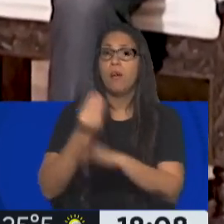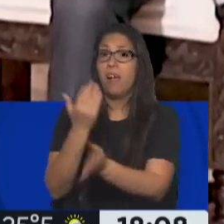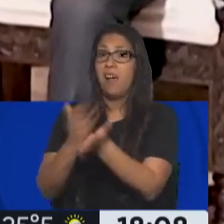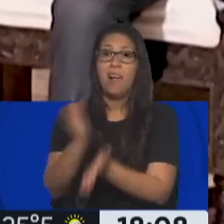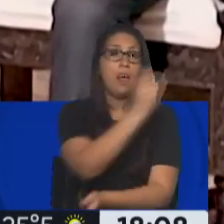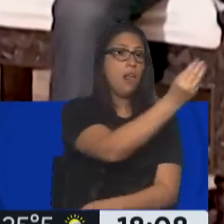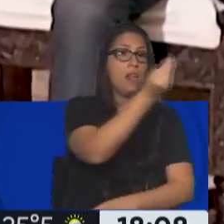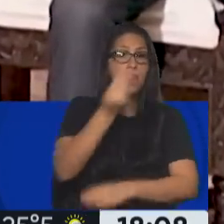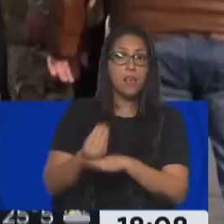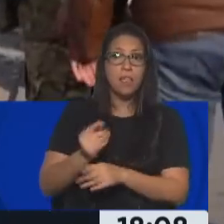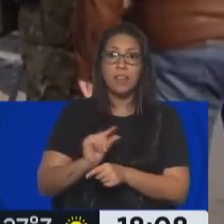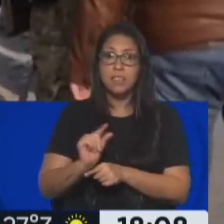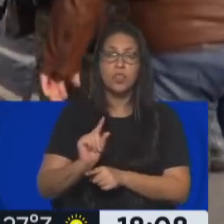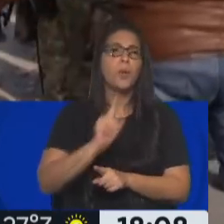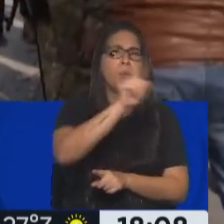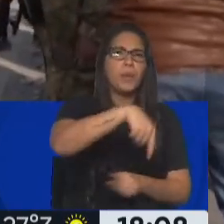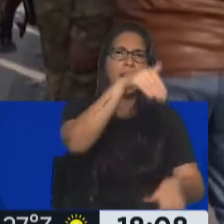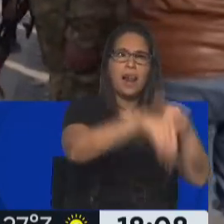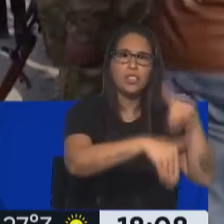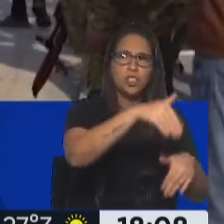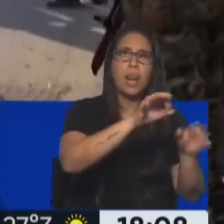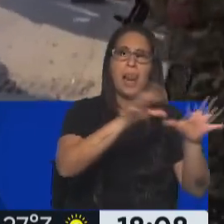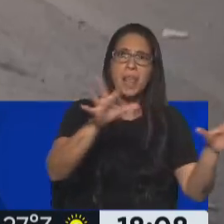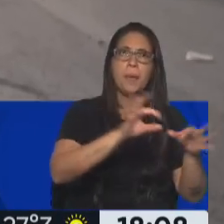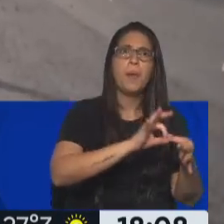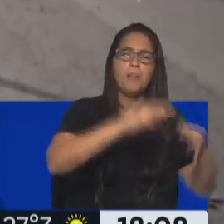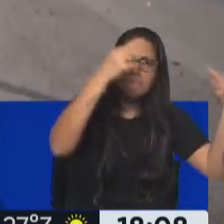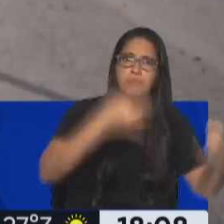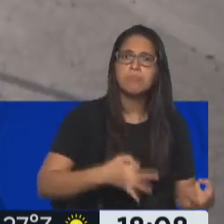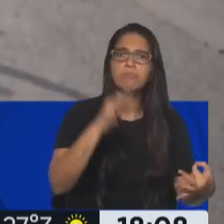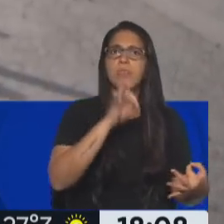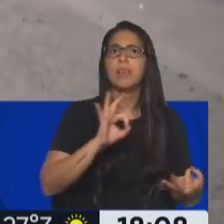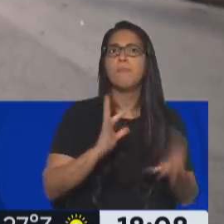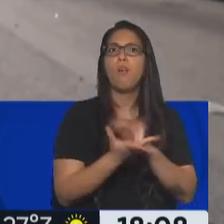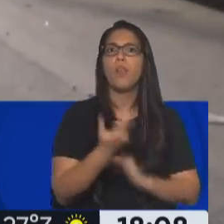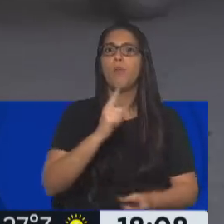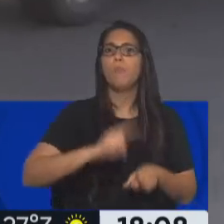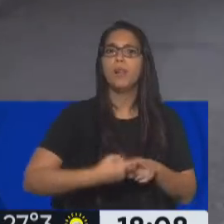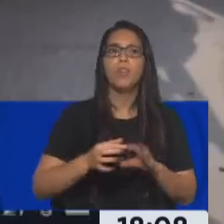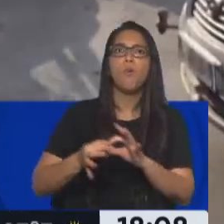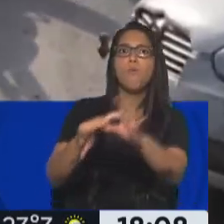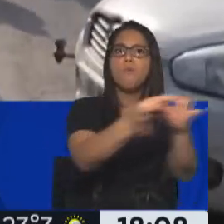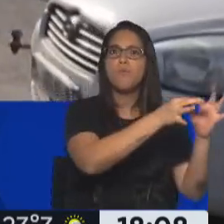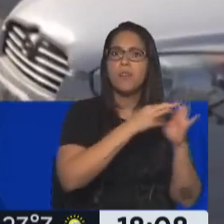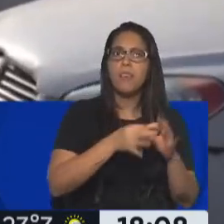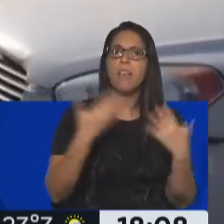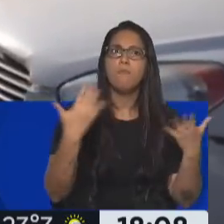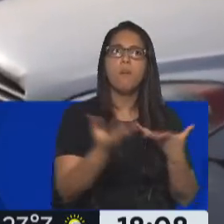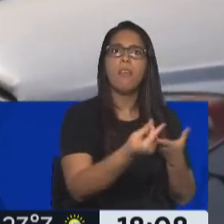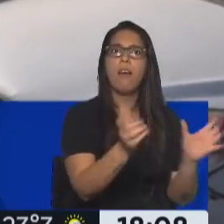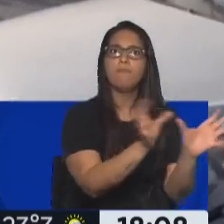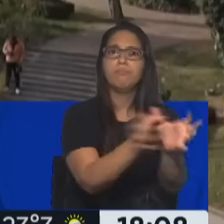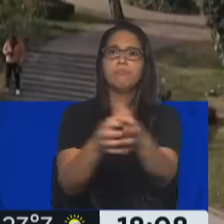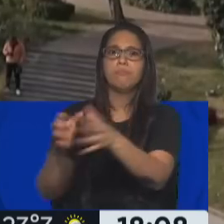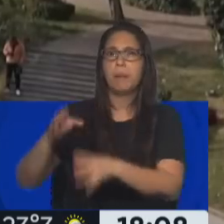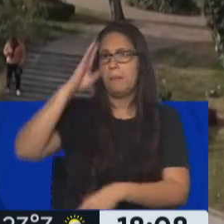elecciones libres y democráticas y si el país árabe logrará encontrar un modelo político de unidad que contenga a los múltiples actores